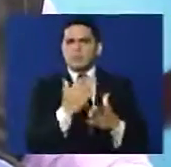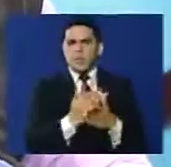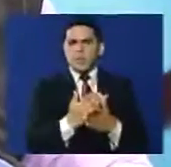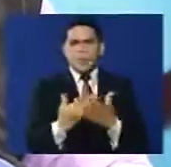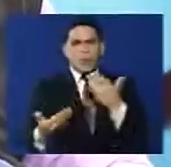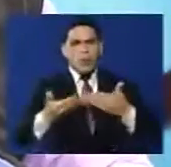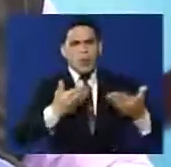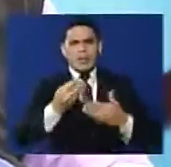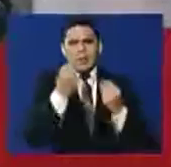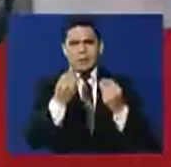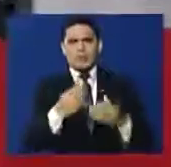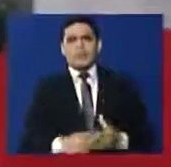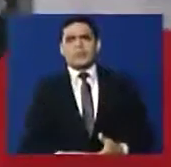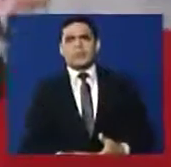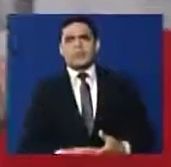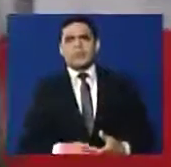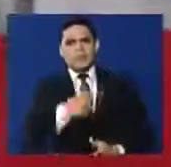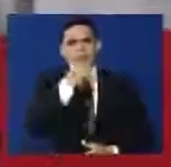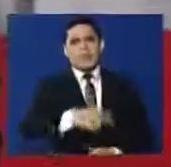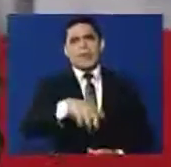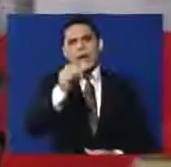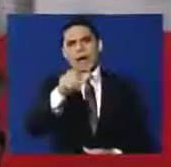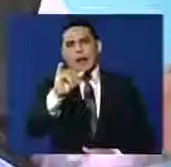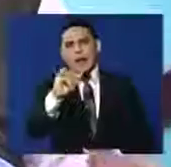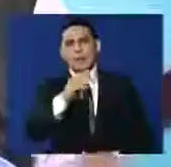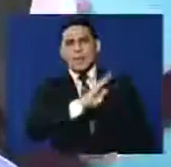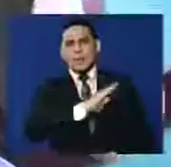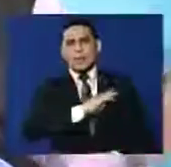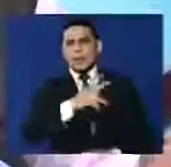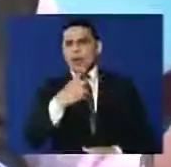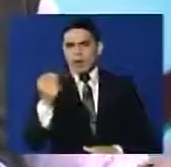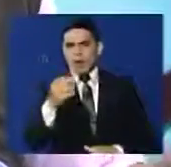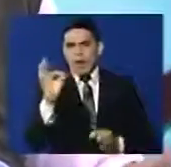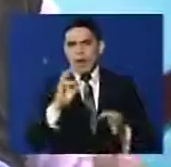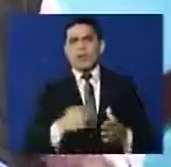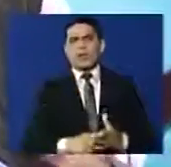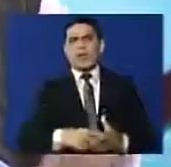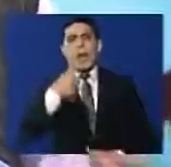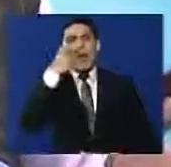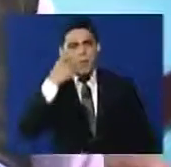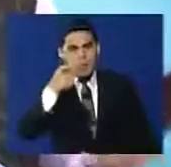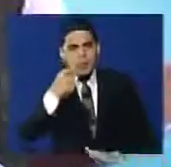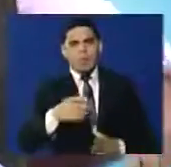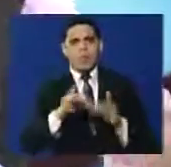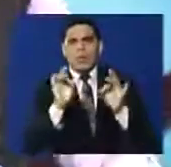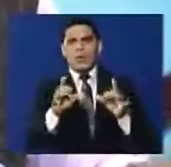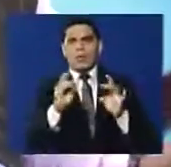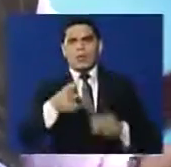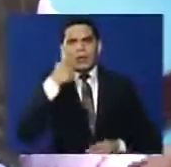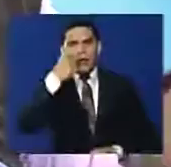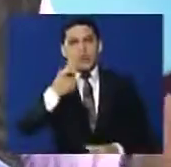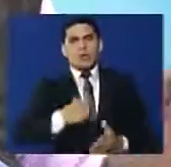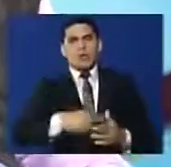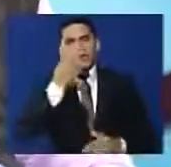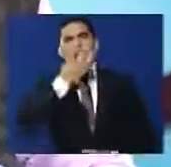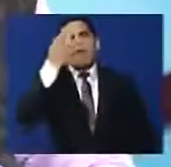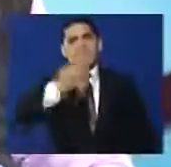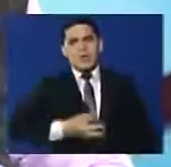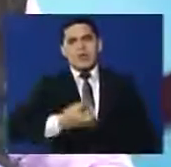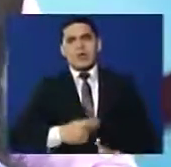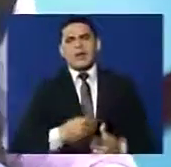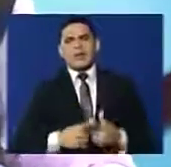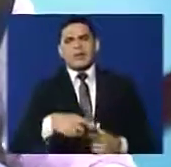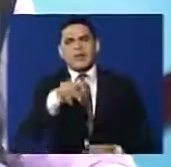compartimos mucho. Además, que Ali Primera no le pertenece a nadie. No, chico, le pertenece al pueblo, ¿vale? Y a los padeceres del pueblo, esa es la verdad. Así que, ¿okay? Y